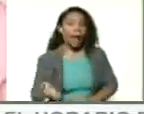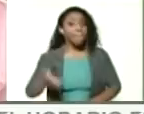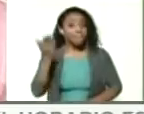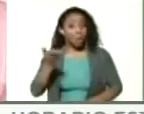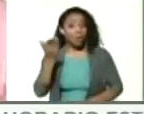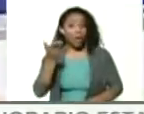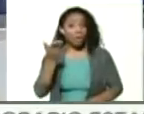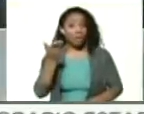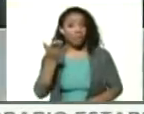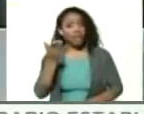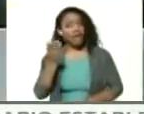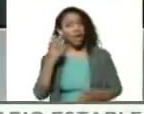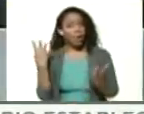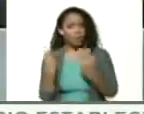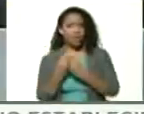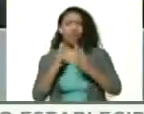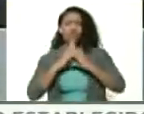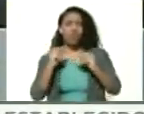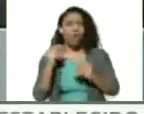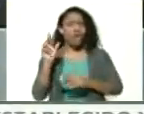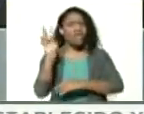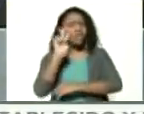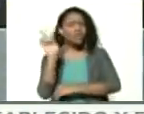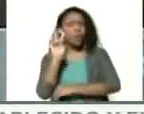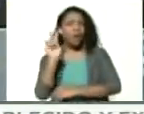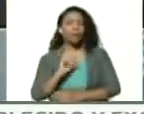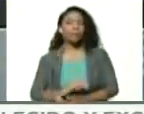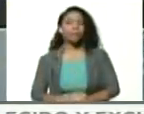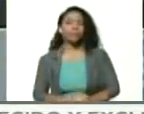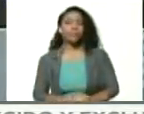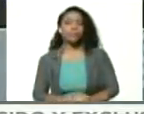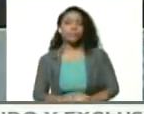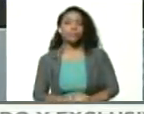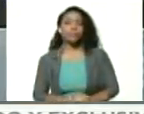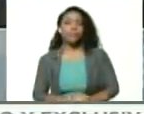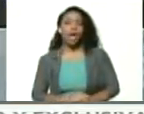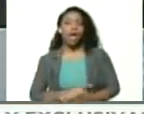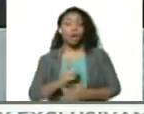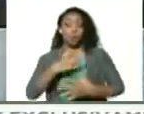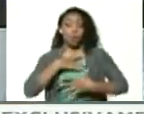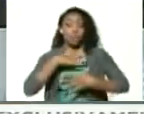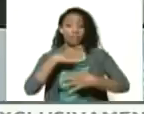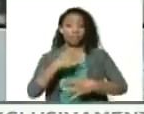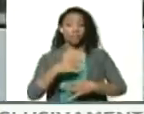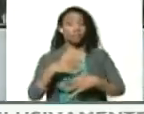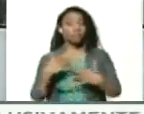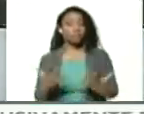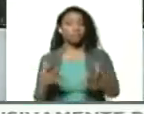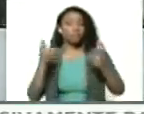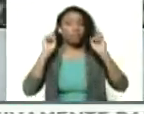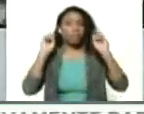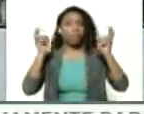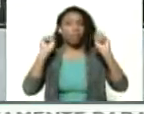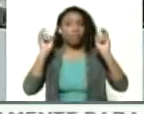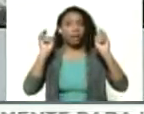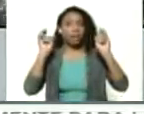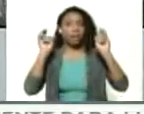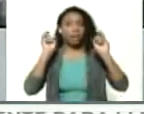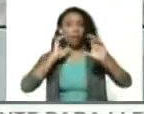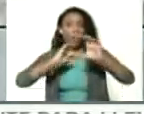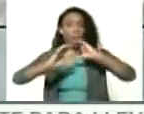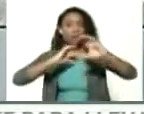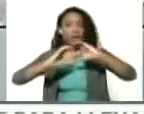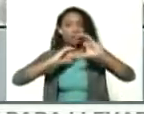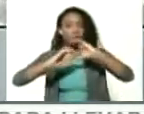Ernesto Villegas, compañeros, todo, a toda Venezuela. A los que nos interesamos por el hecho